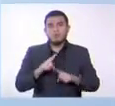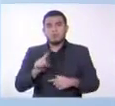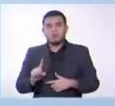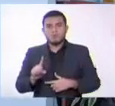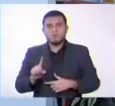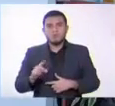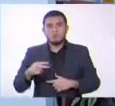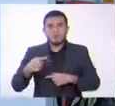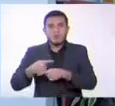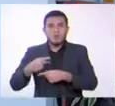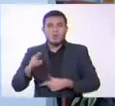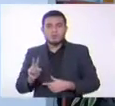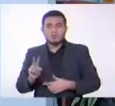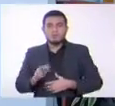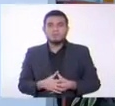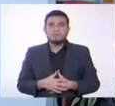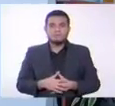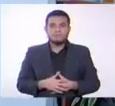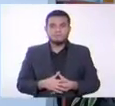2.